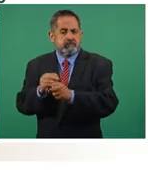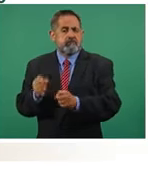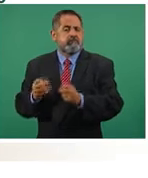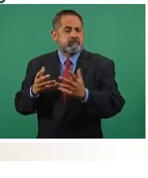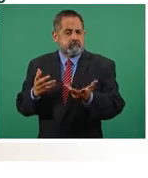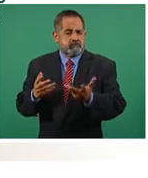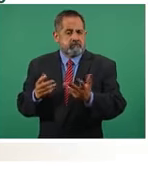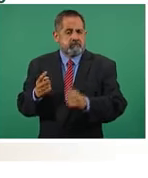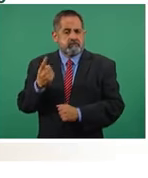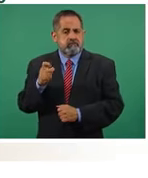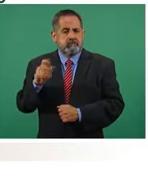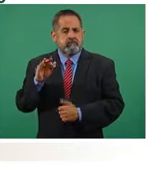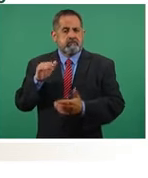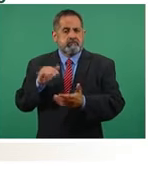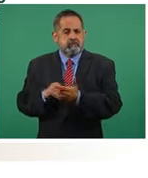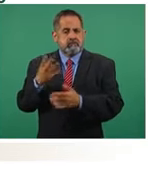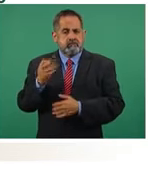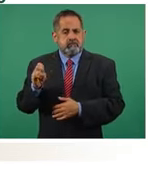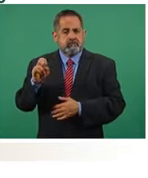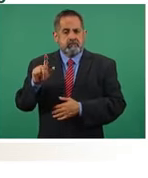por